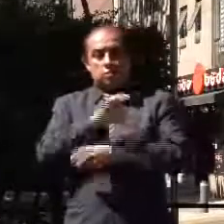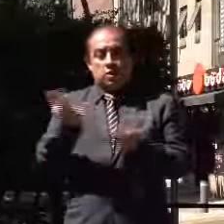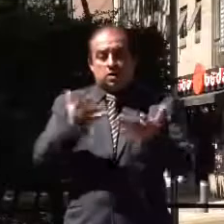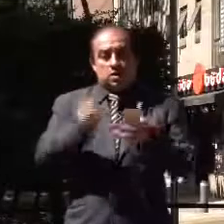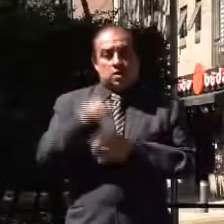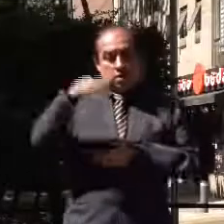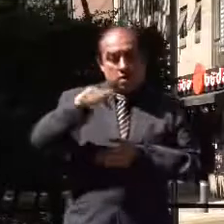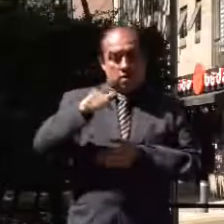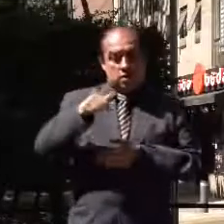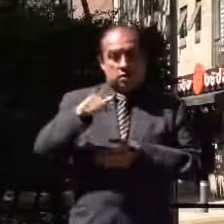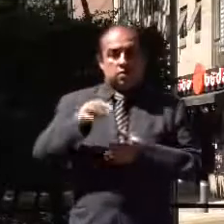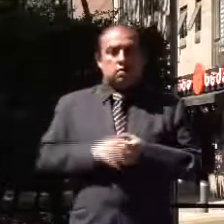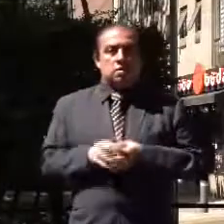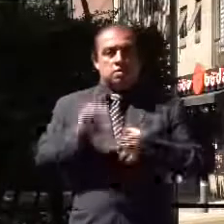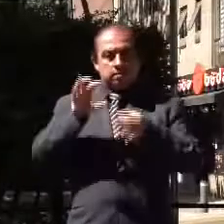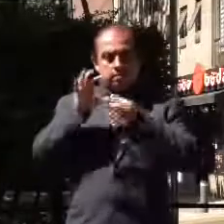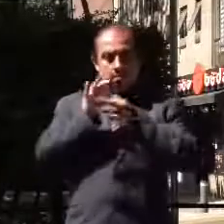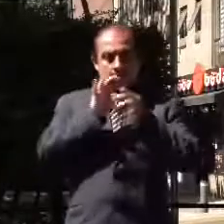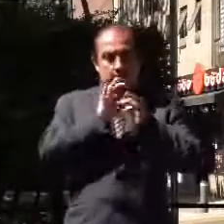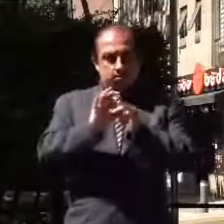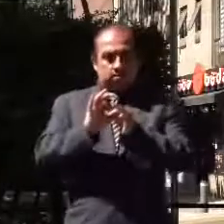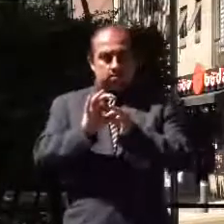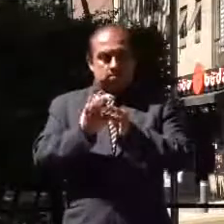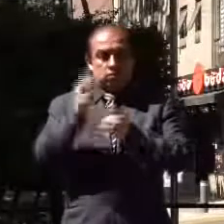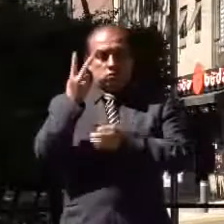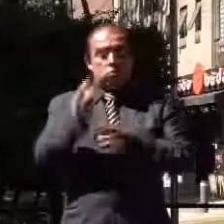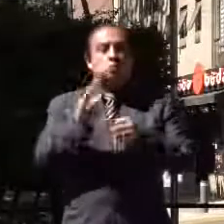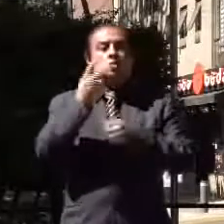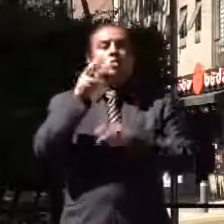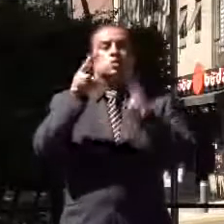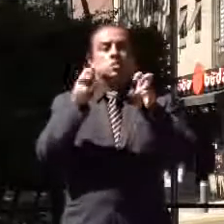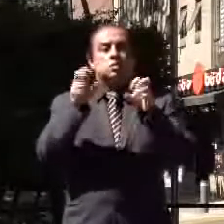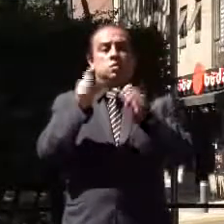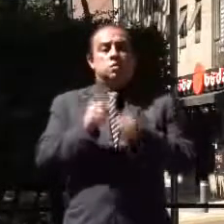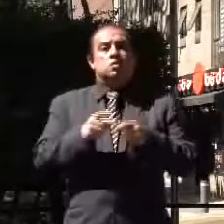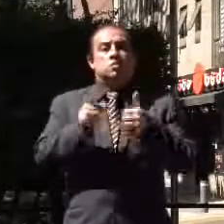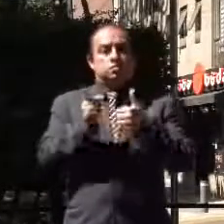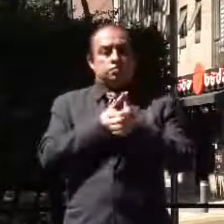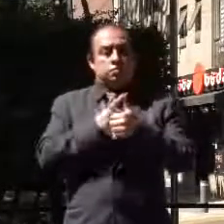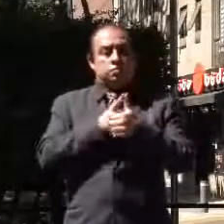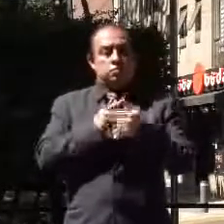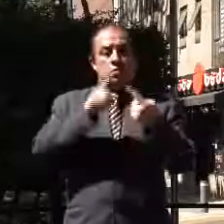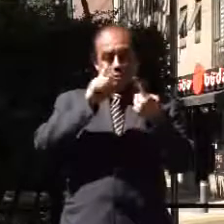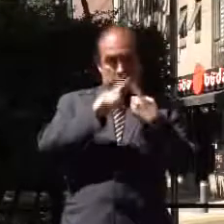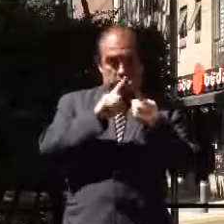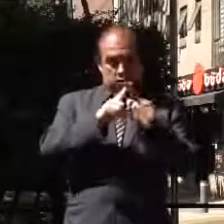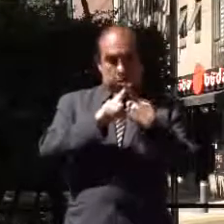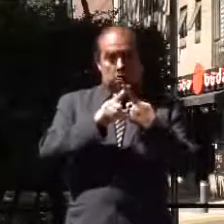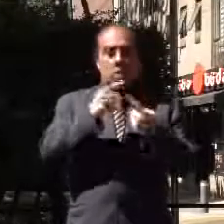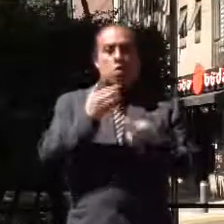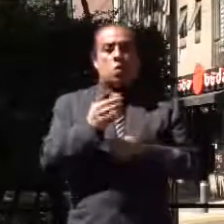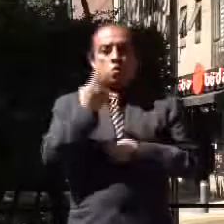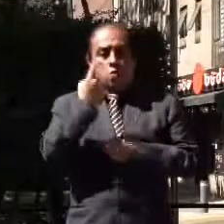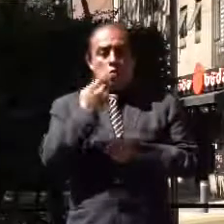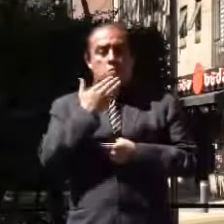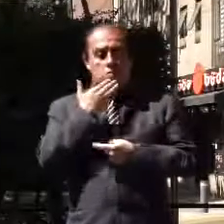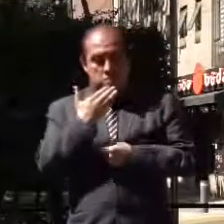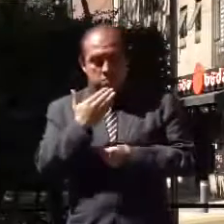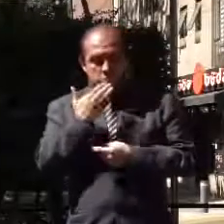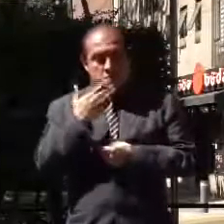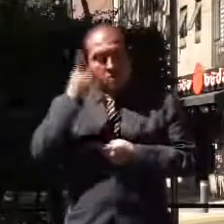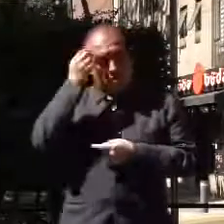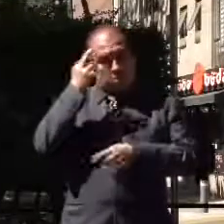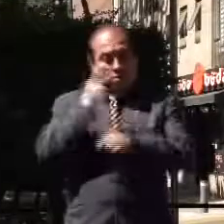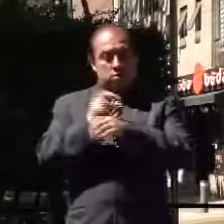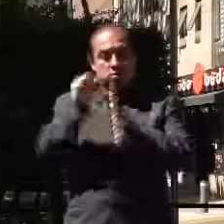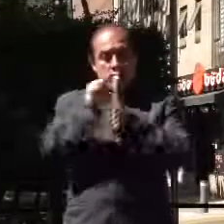aquí se conjugan, pues yo creo que dos temas fundamentales. Uno, es un muy buen director del sistema de aguas de la